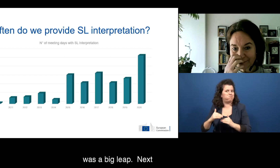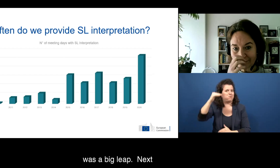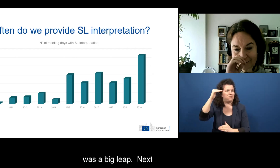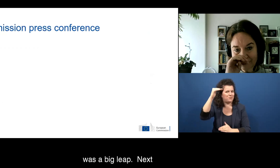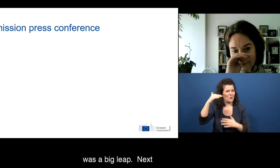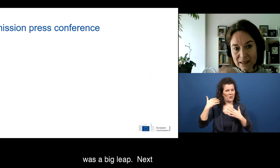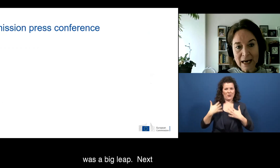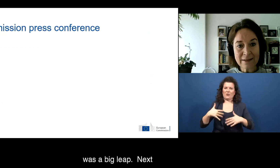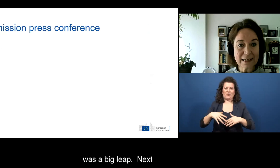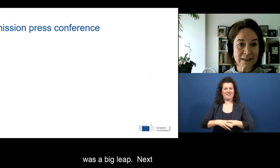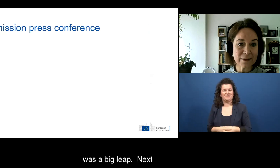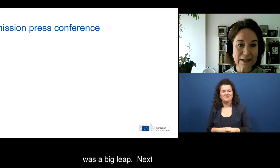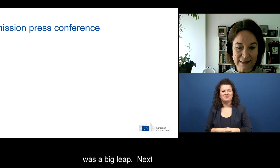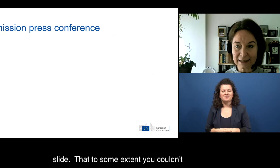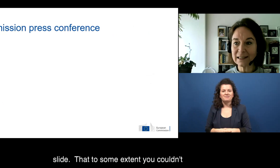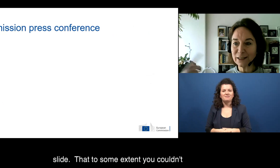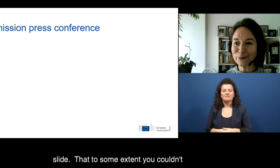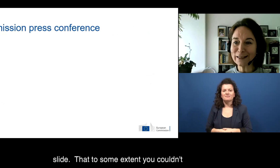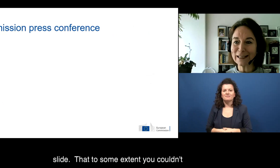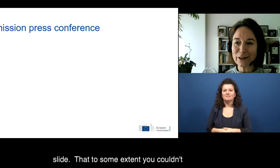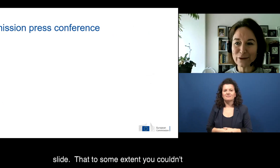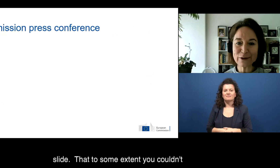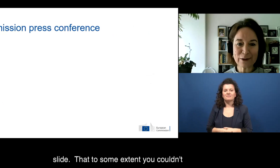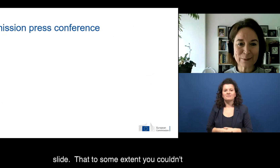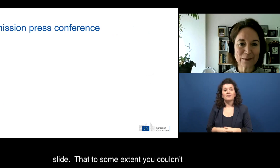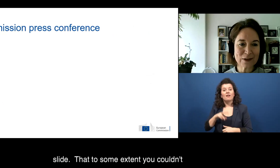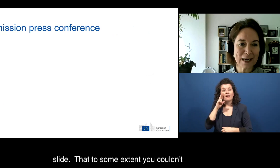de signos en nuestras reuniones. Entonces,